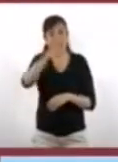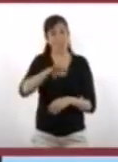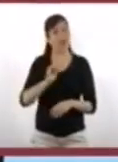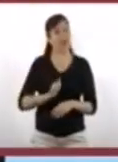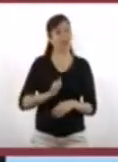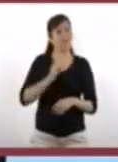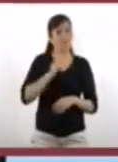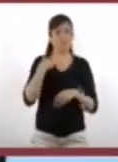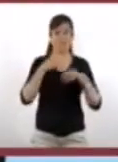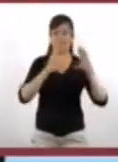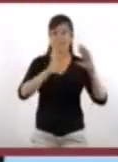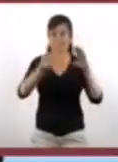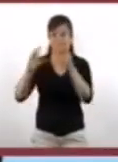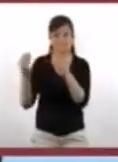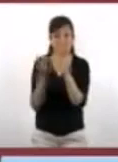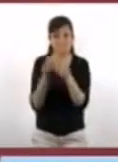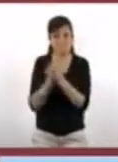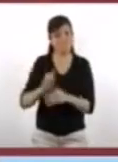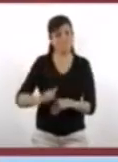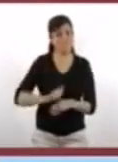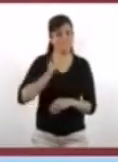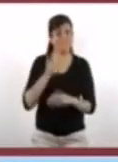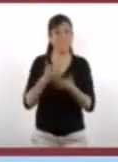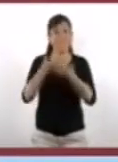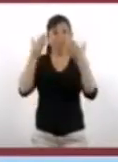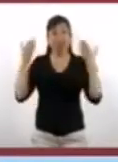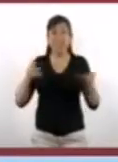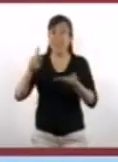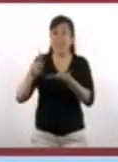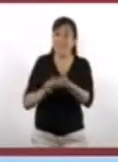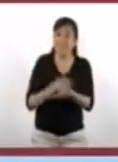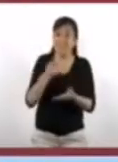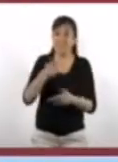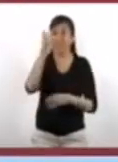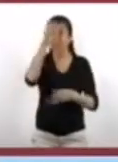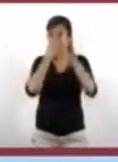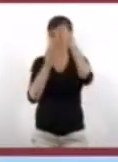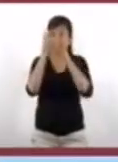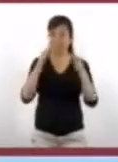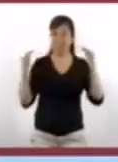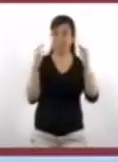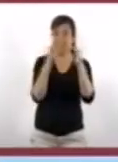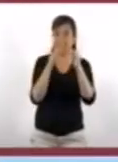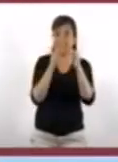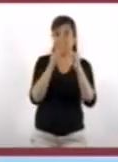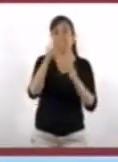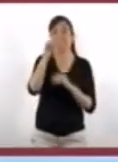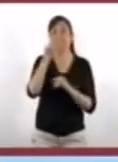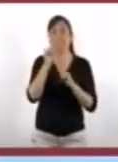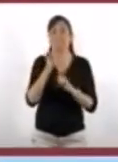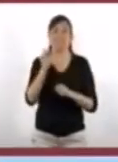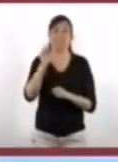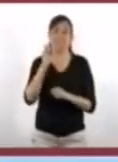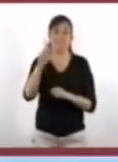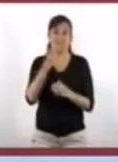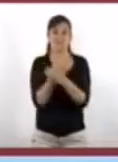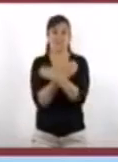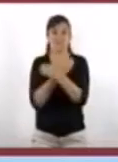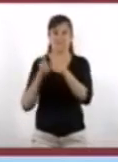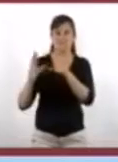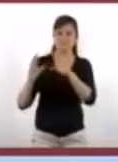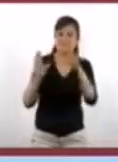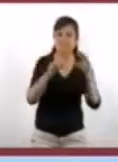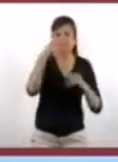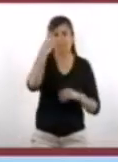al máximo nuestros contenidos. Estamos una vez más en Aprende en Casa, la programación de la Secretaría de